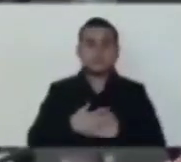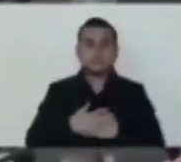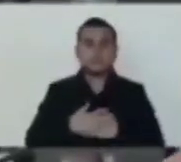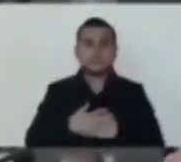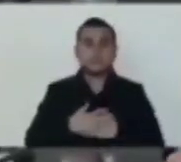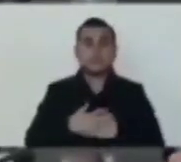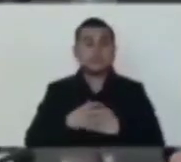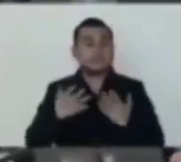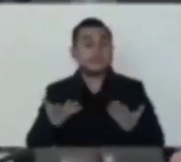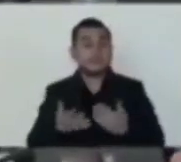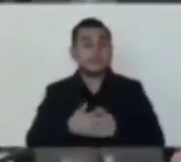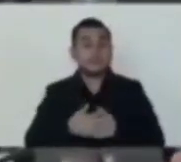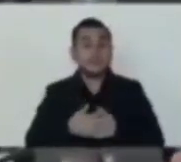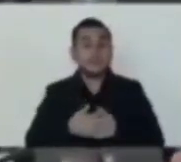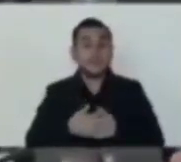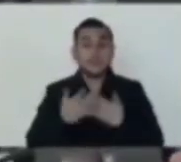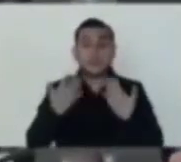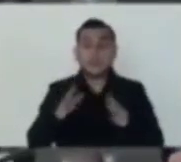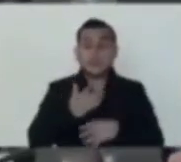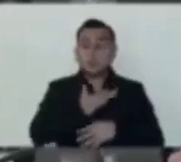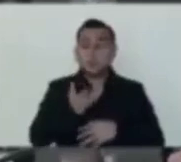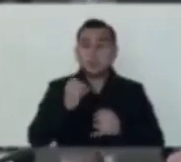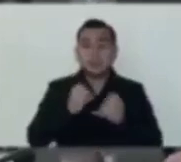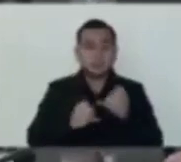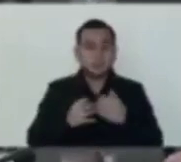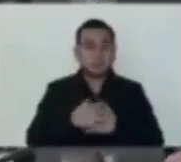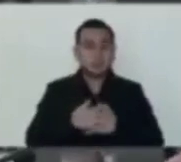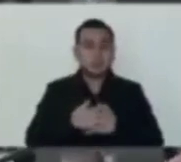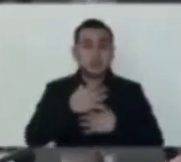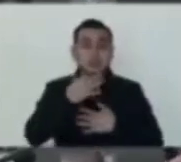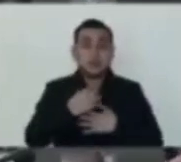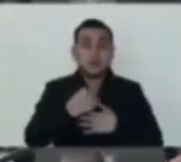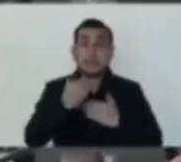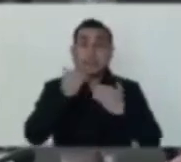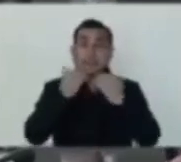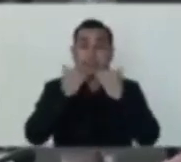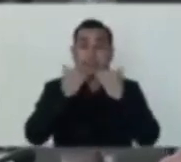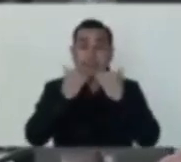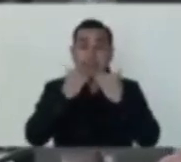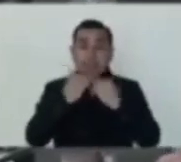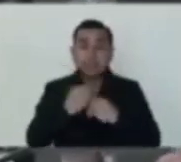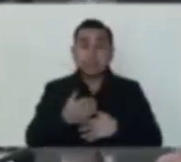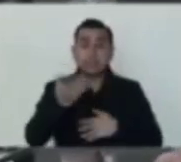pone. Así que con eso nos queremos despedir y decirles que vienen días mejores.